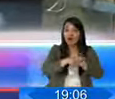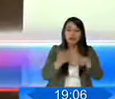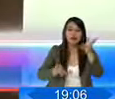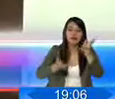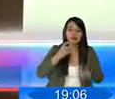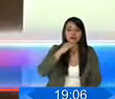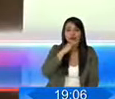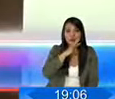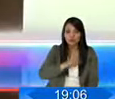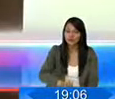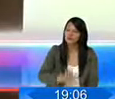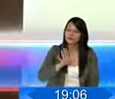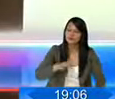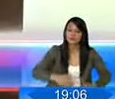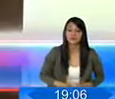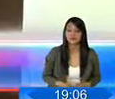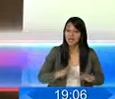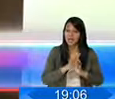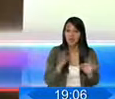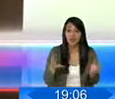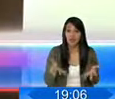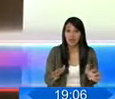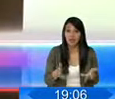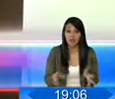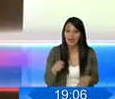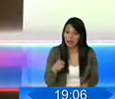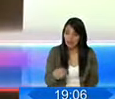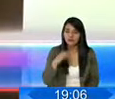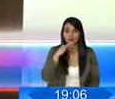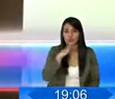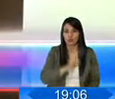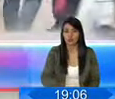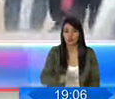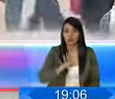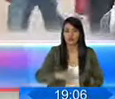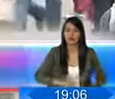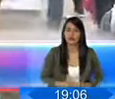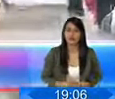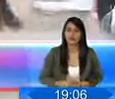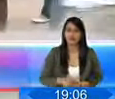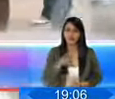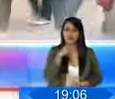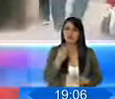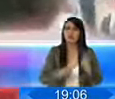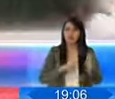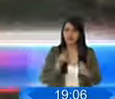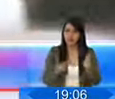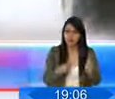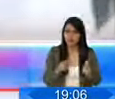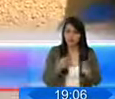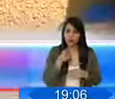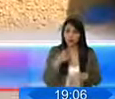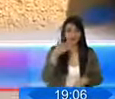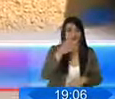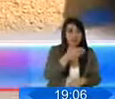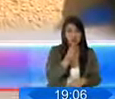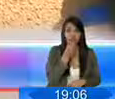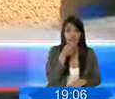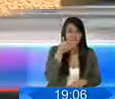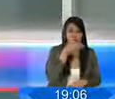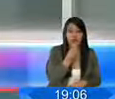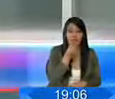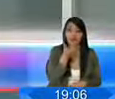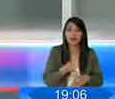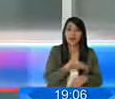estar manejadas sin el higiene adecuado, es decir, están contaminadas, están sucias. ¿Qué hacer entonces antes de frecuentar estos sitios de